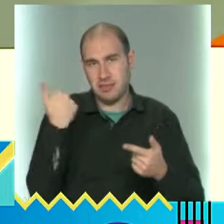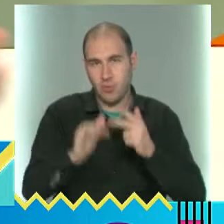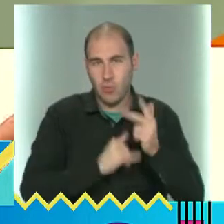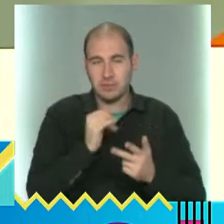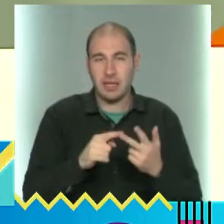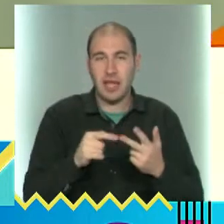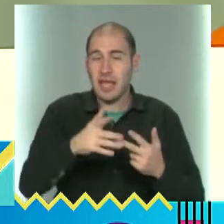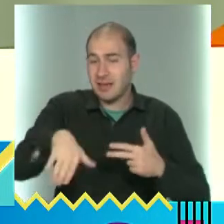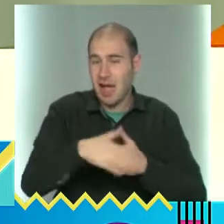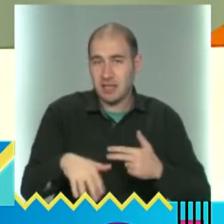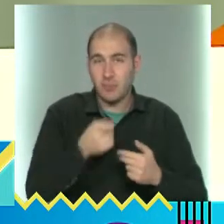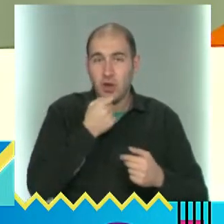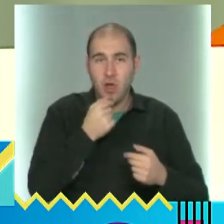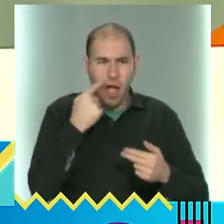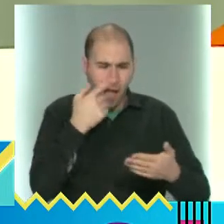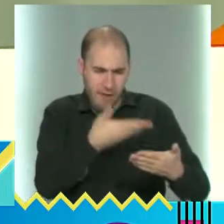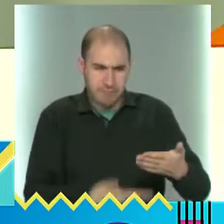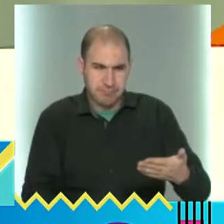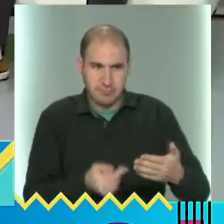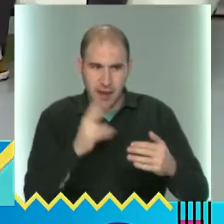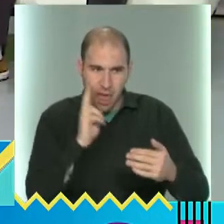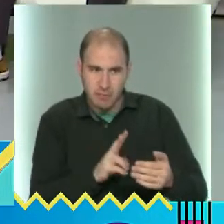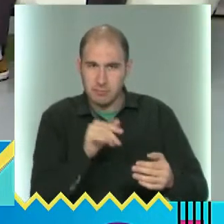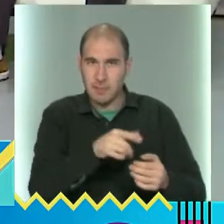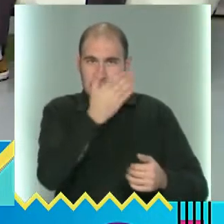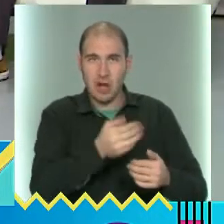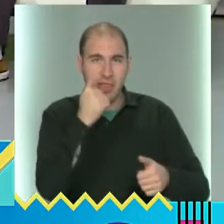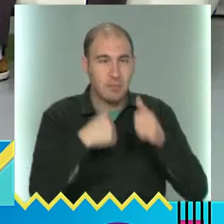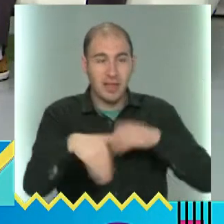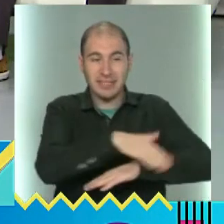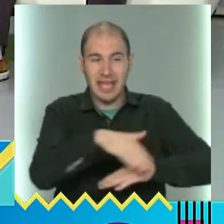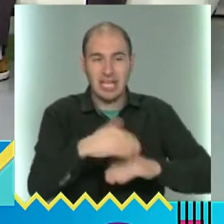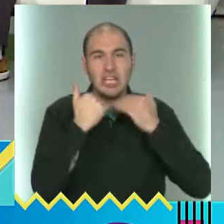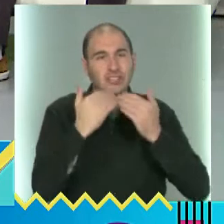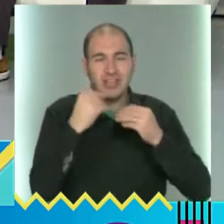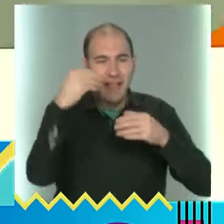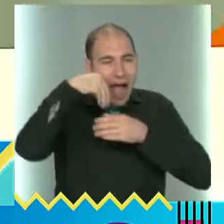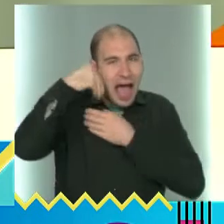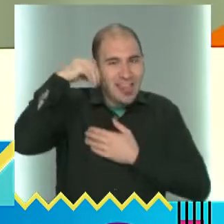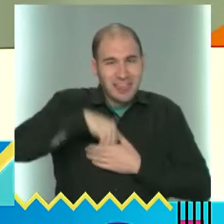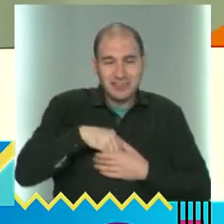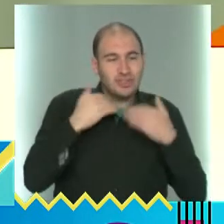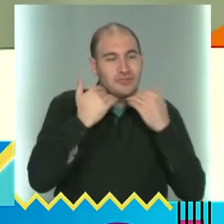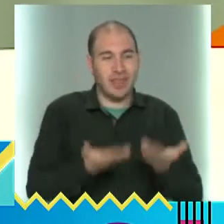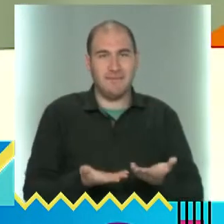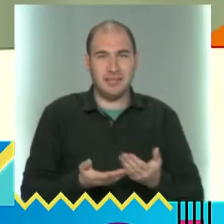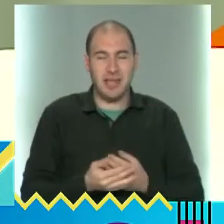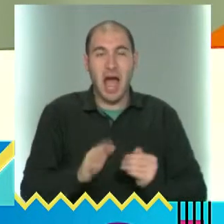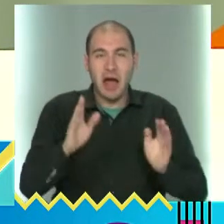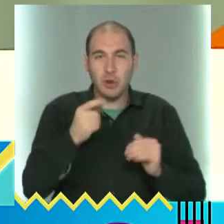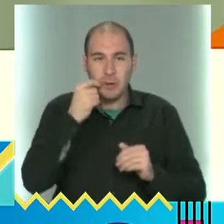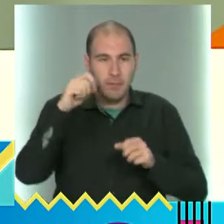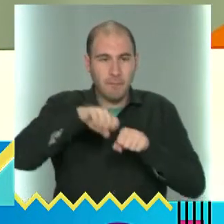recién, en la vía pública. Cuando evaluamos a primera vista un lesionado en la vía pública, no sabemos qué lesión interna tiene. Quizás tenía